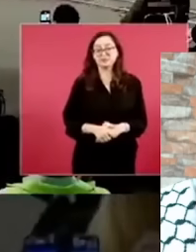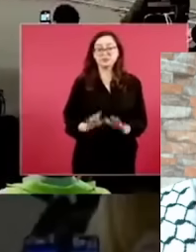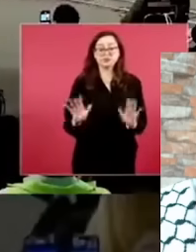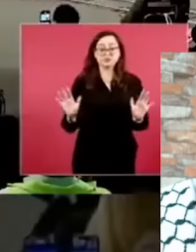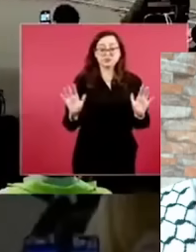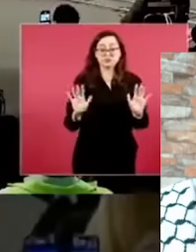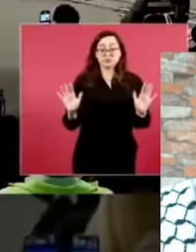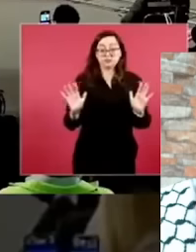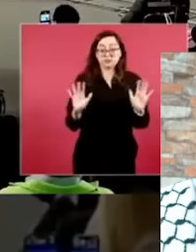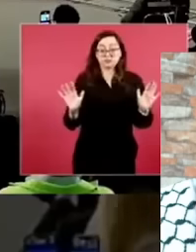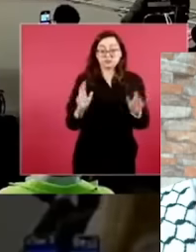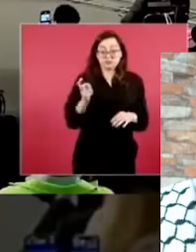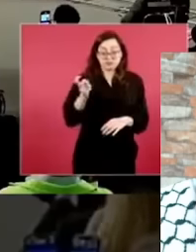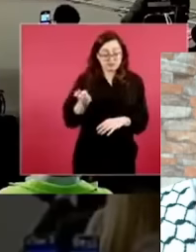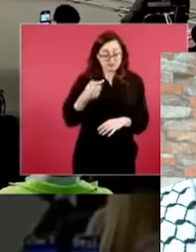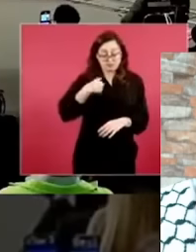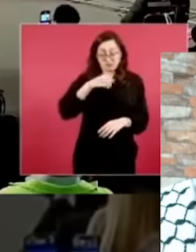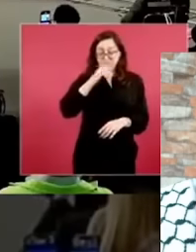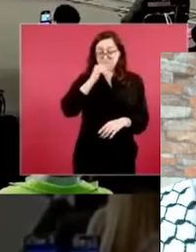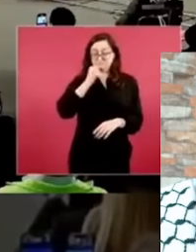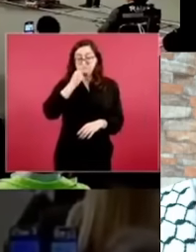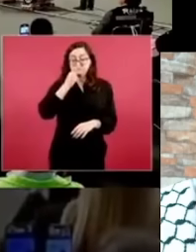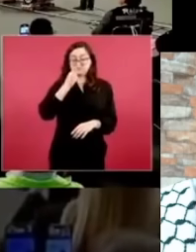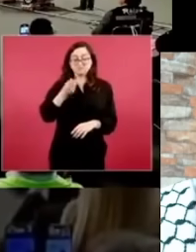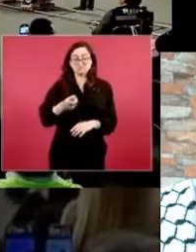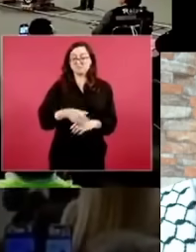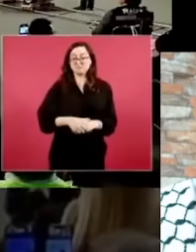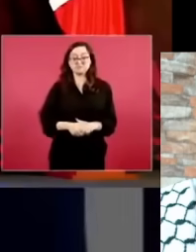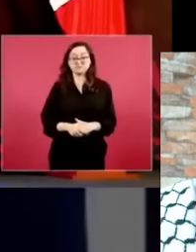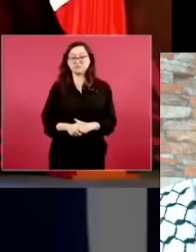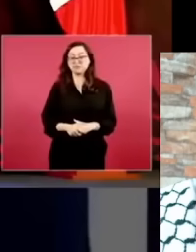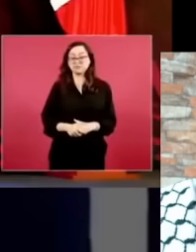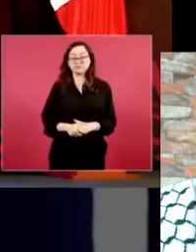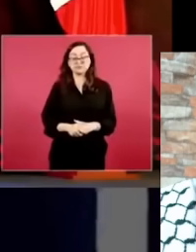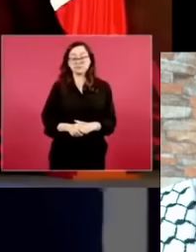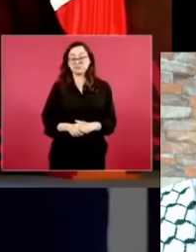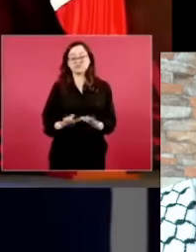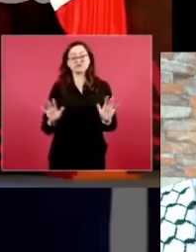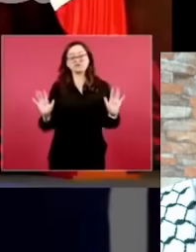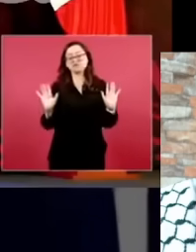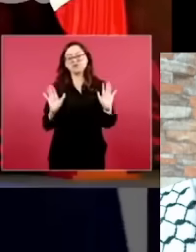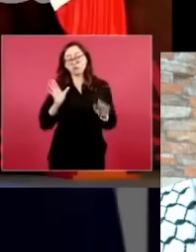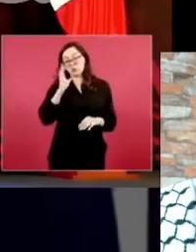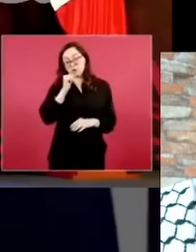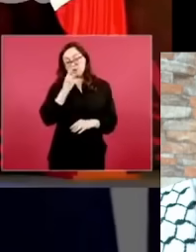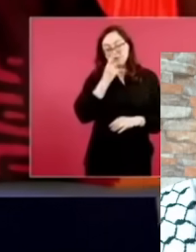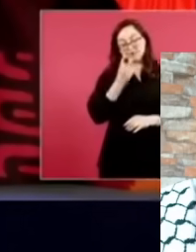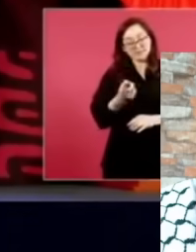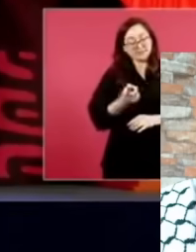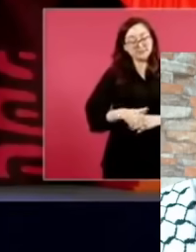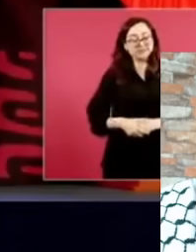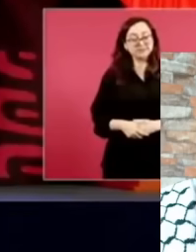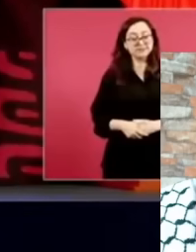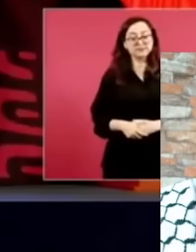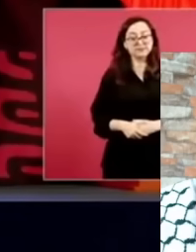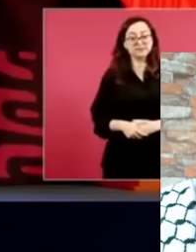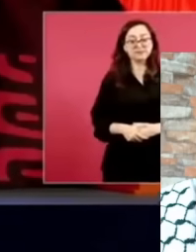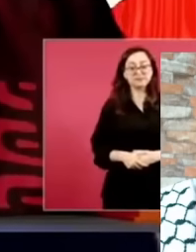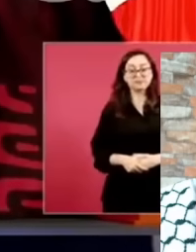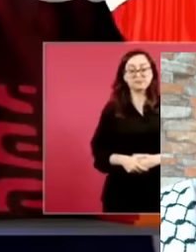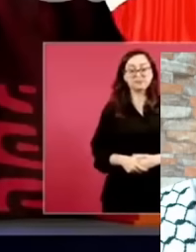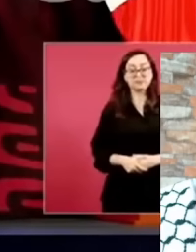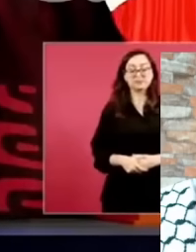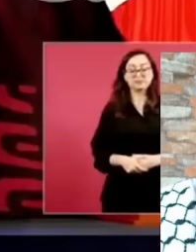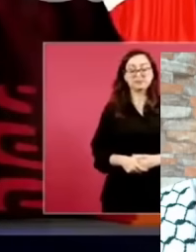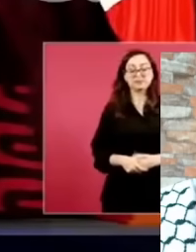no no puedo eso no Ah sí son